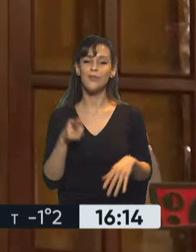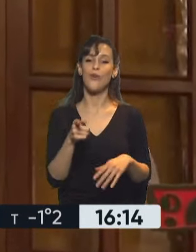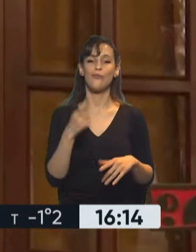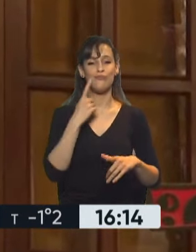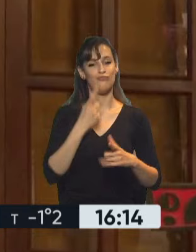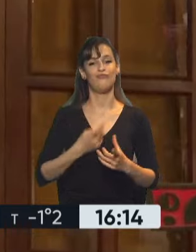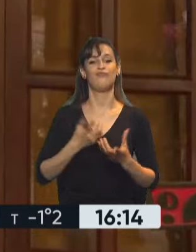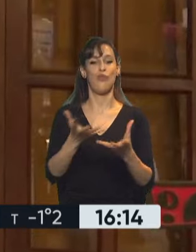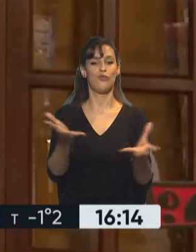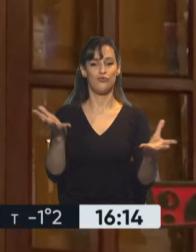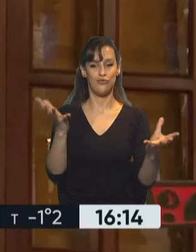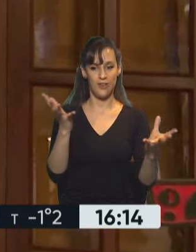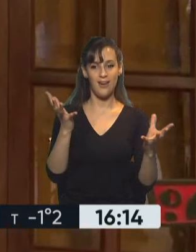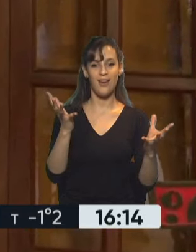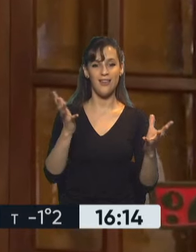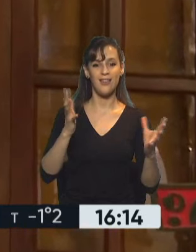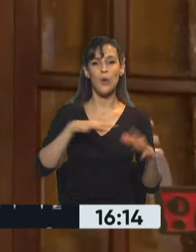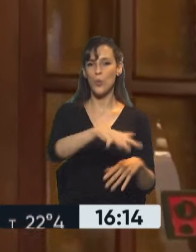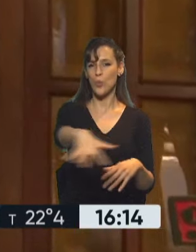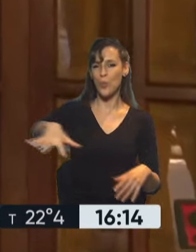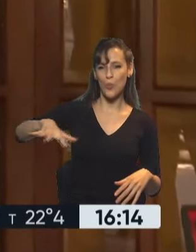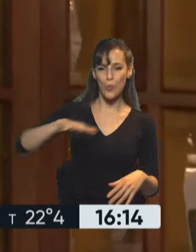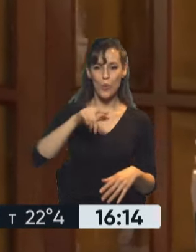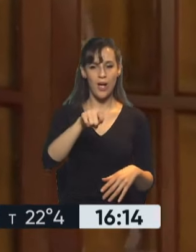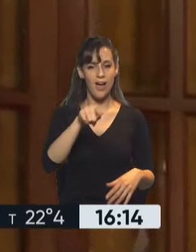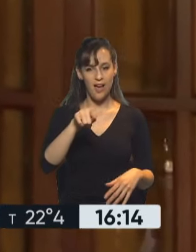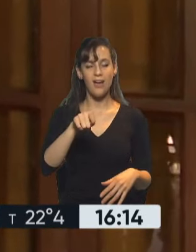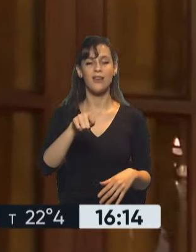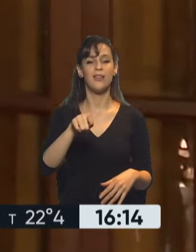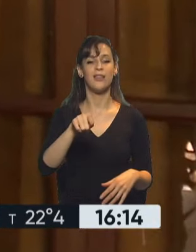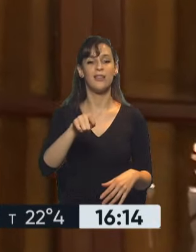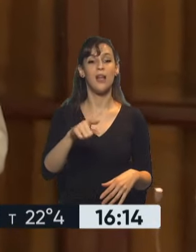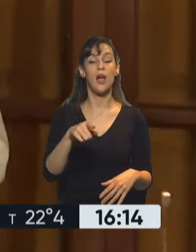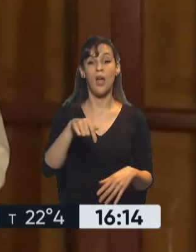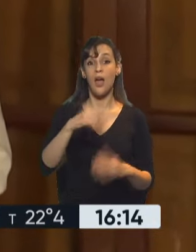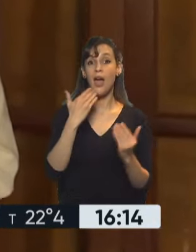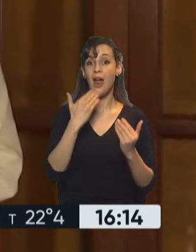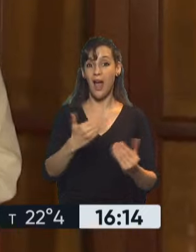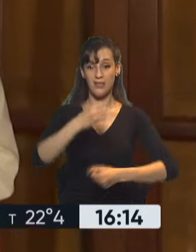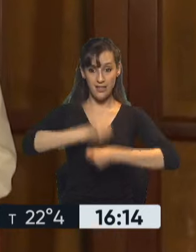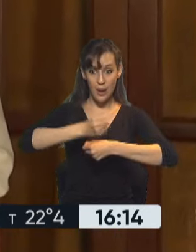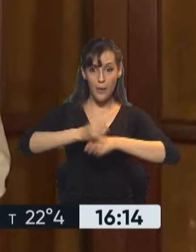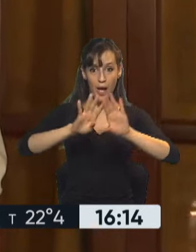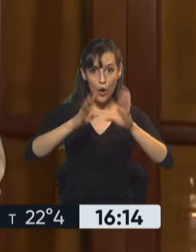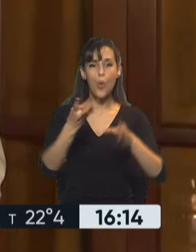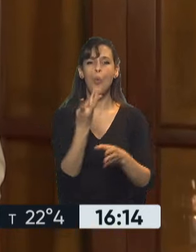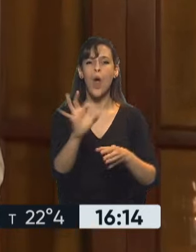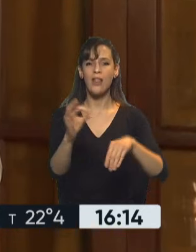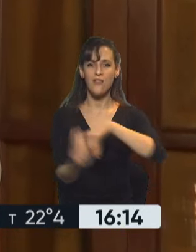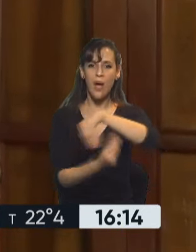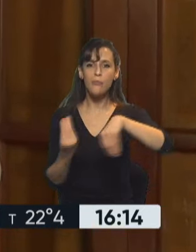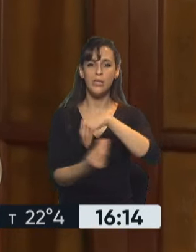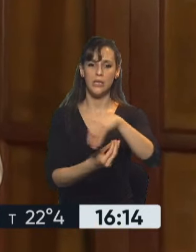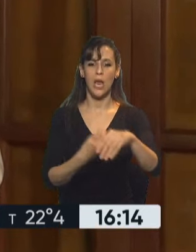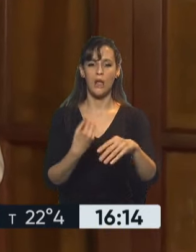este patio, que es todo un proyecto de economía social del cual viven 40 familias. Y bueno, hoy nos están pasando esto